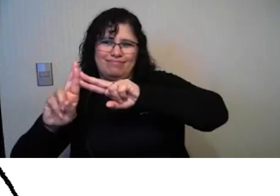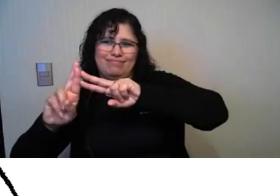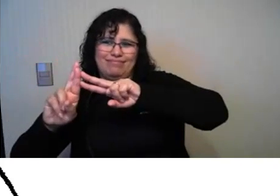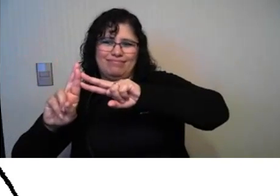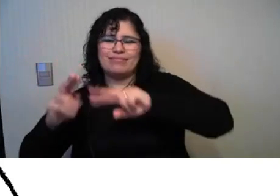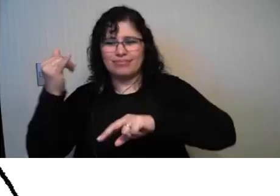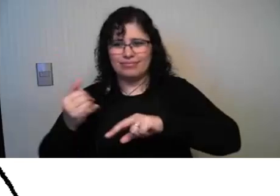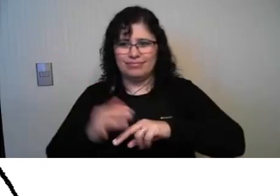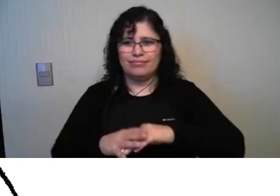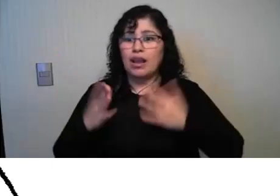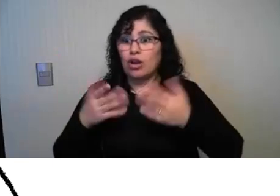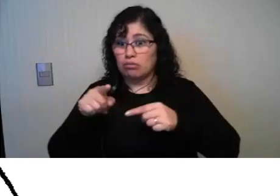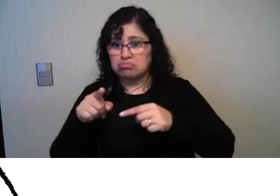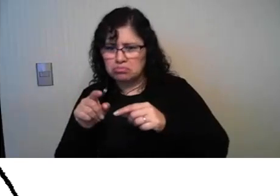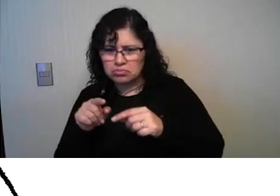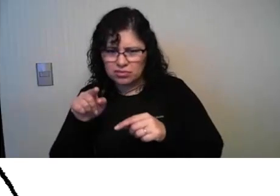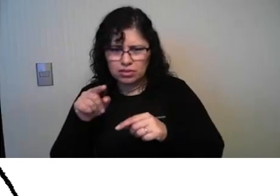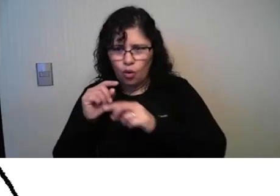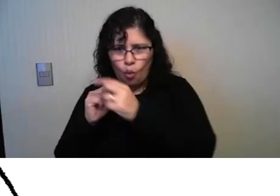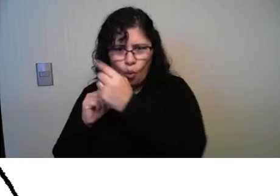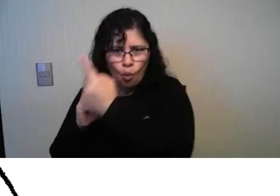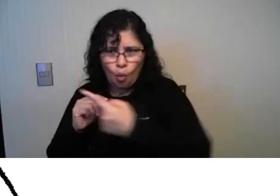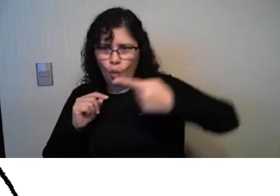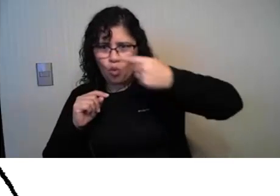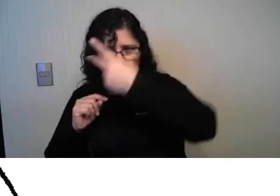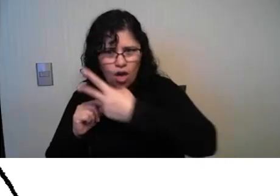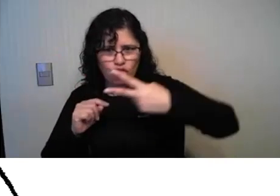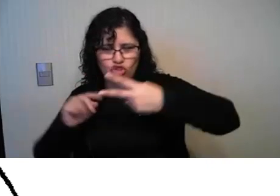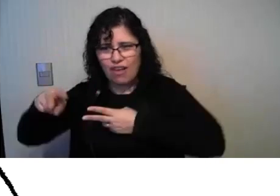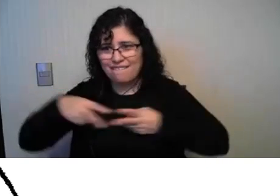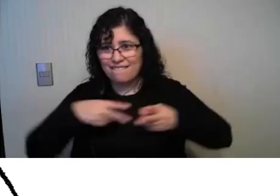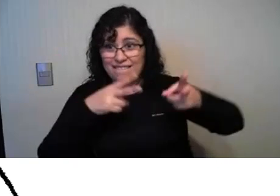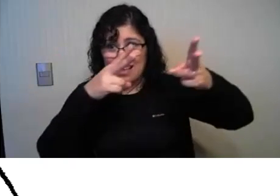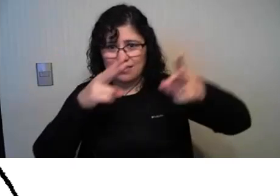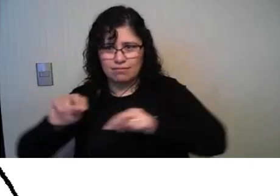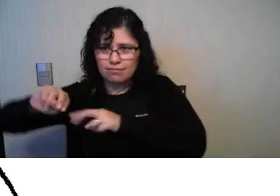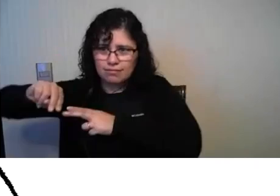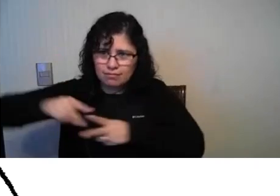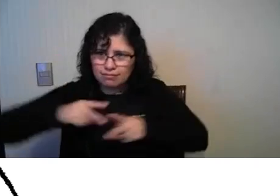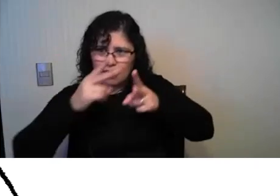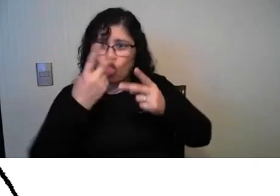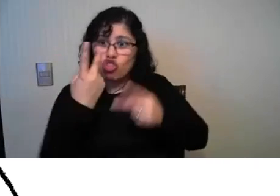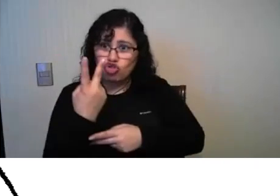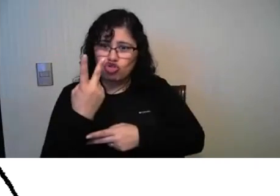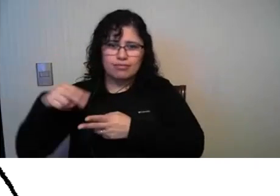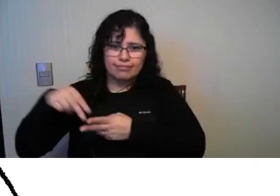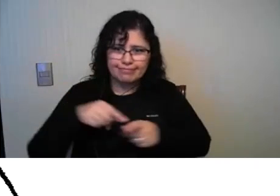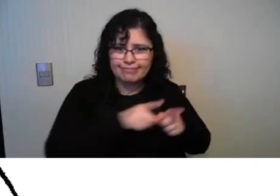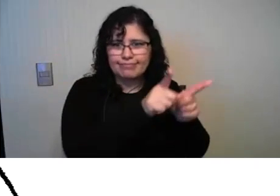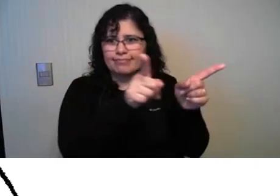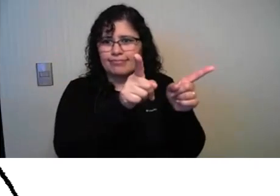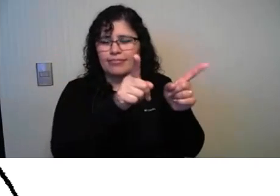Y aquí tenemos una y dos vías, porque hay una diferencia. Si se fijan, vamos a seguir esta que es más anterior,